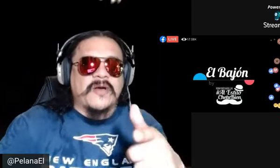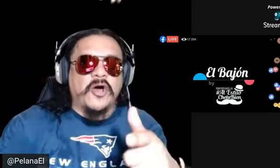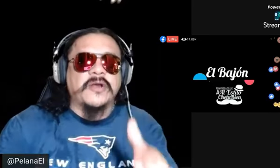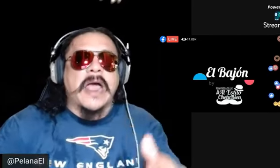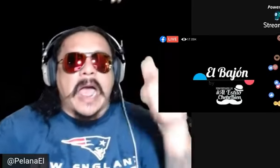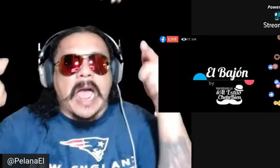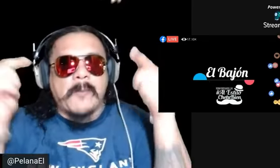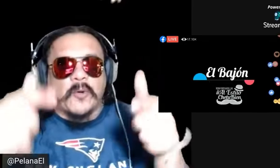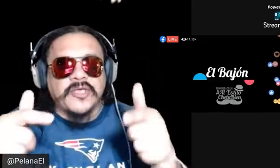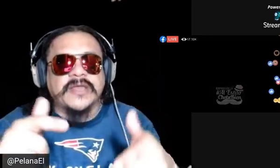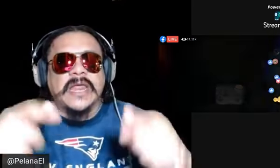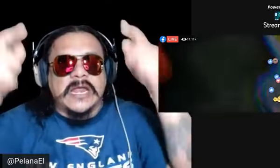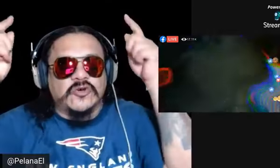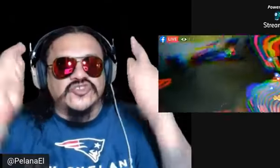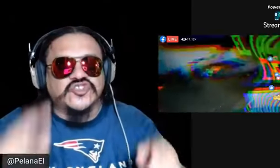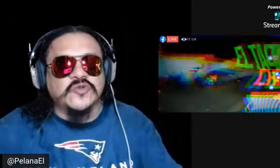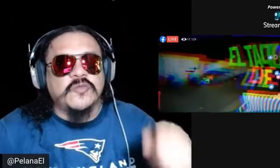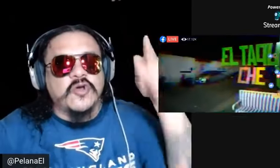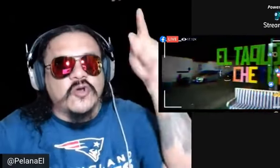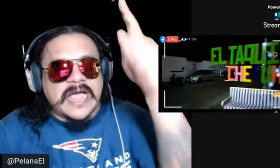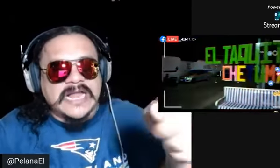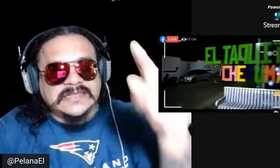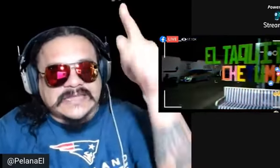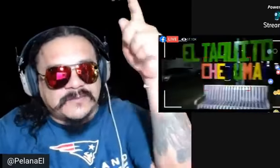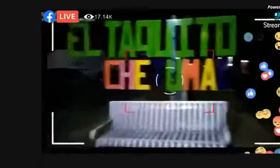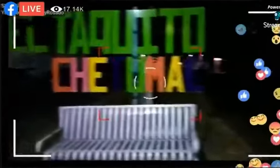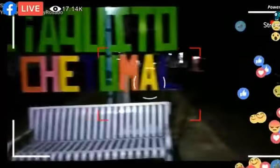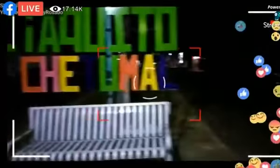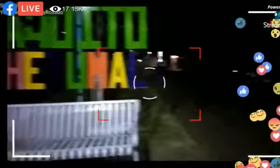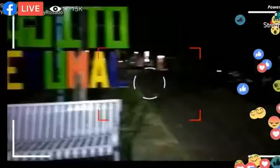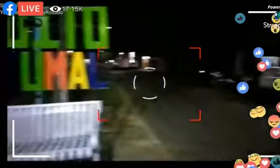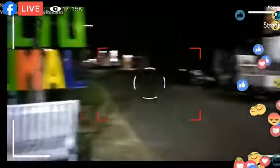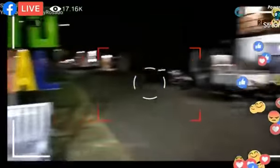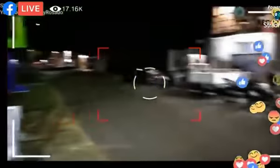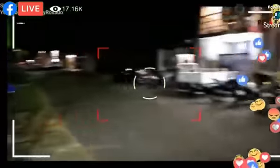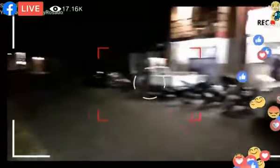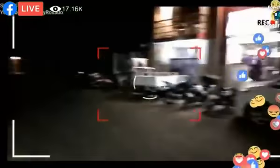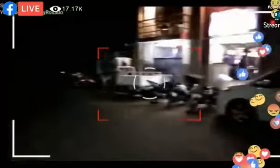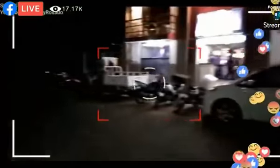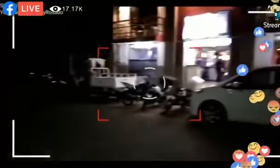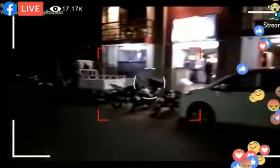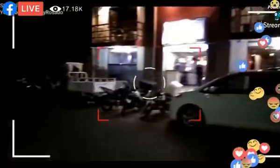Por favor, apoyen el consumo local también.